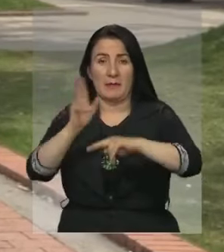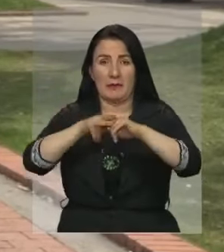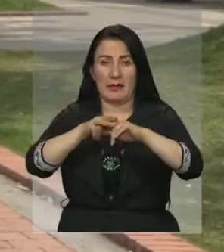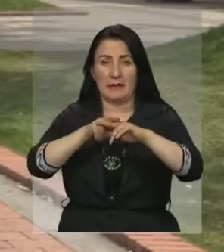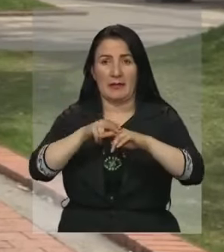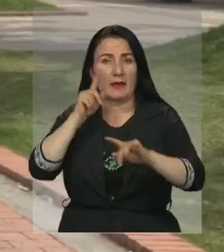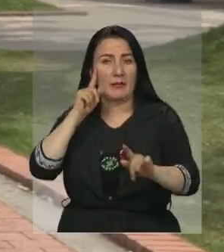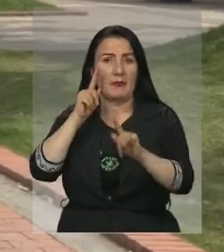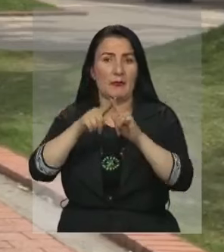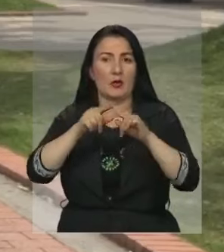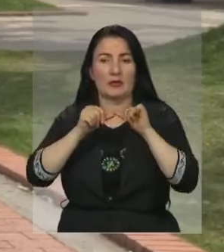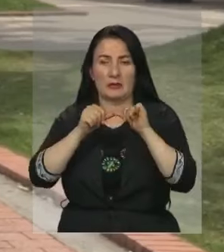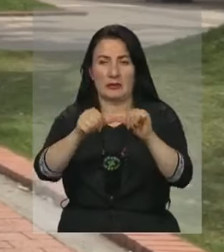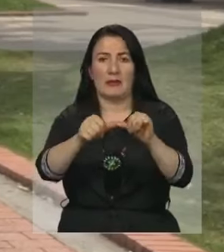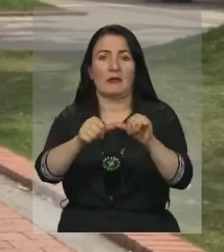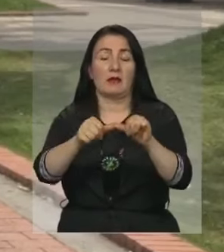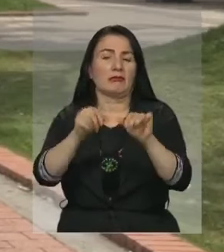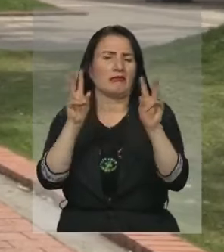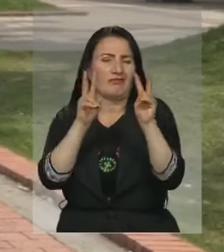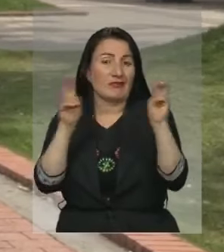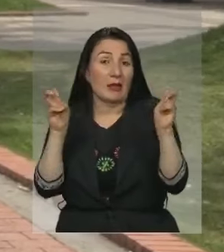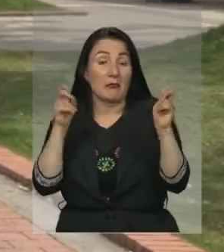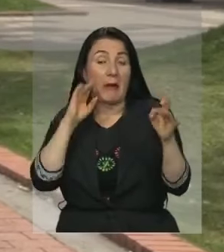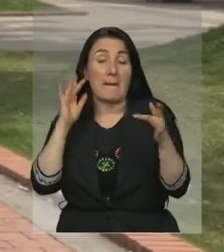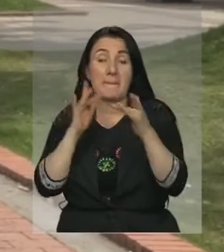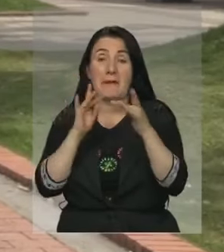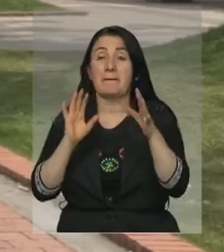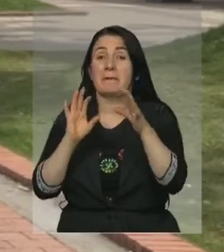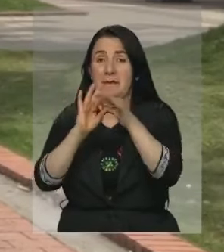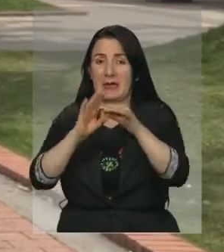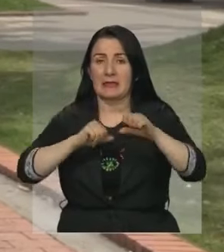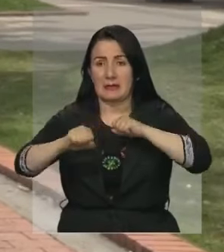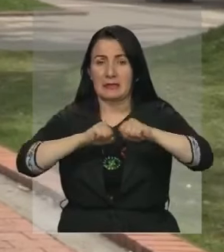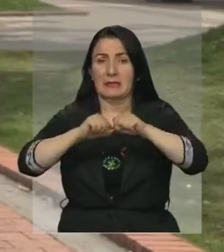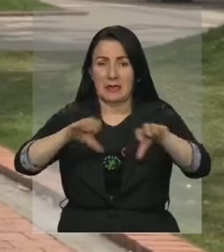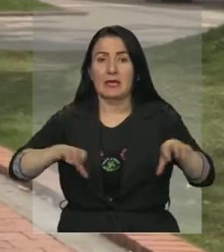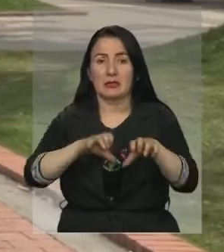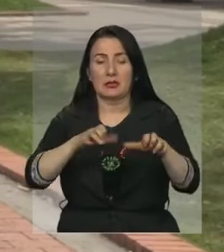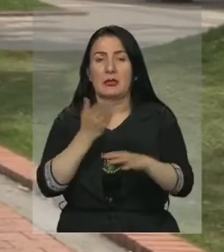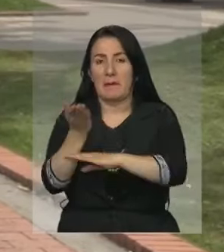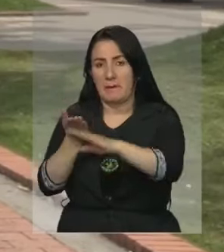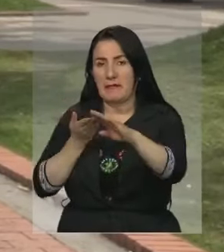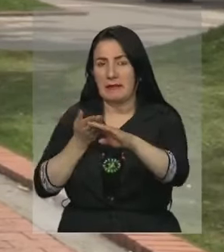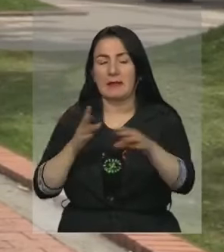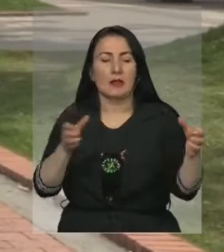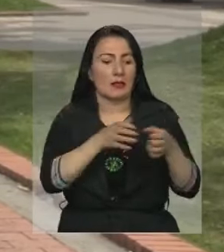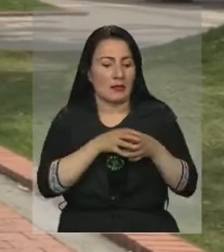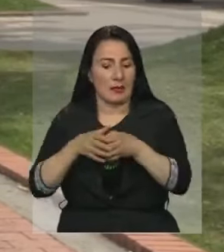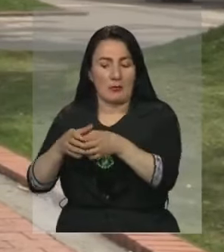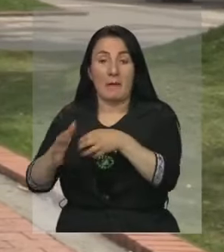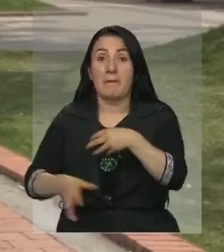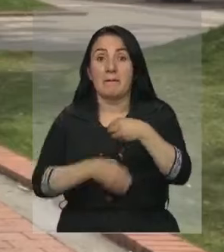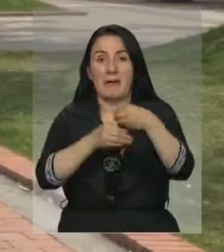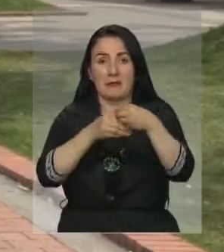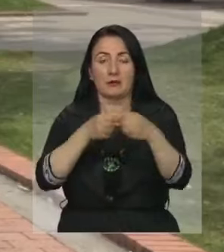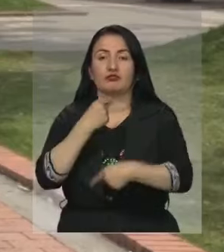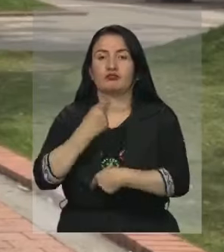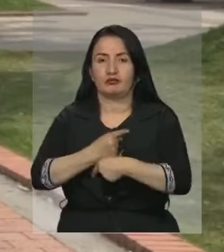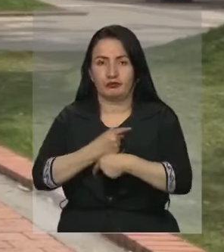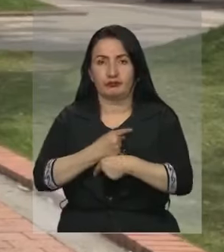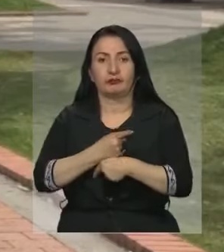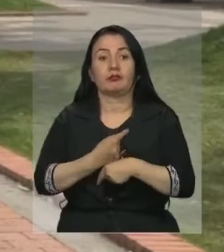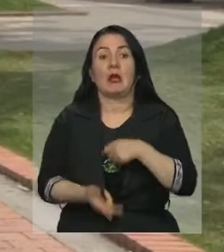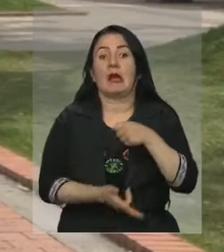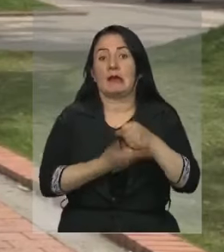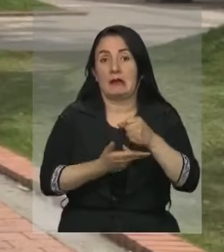la sostenibilidad, un tema que se articula con esas acciones que también le piden a los gremios para sumarse de manera eficaz al racionamiento de